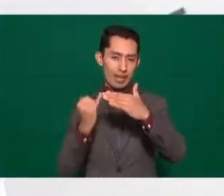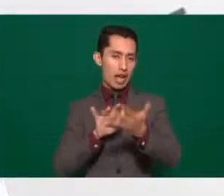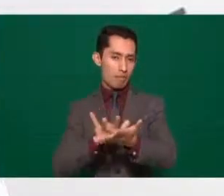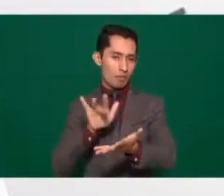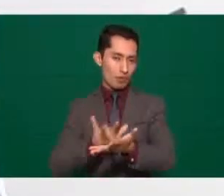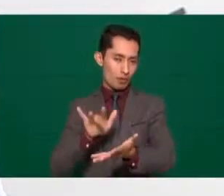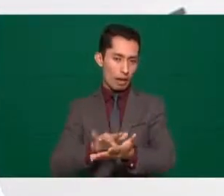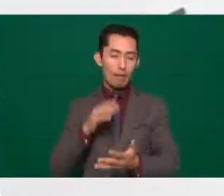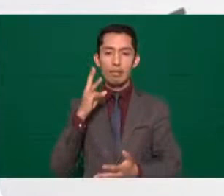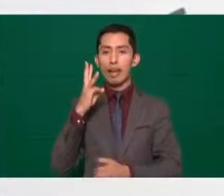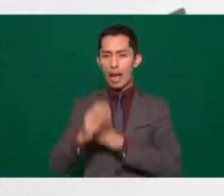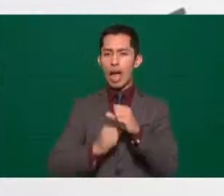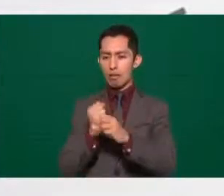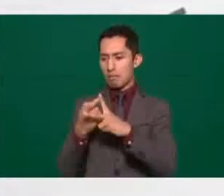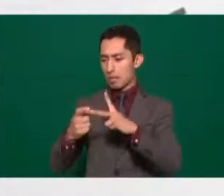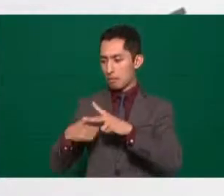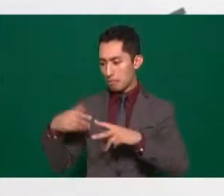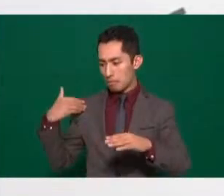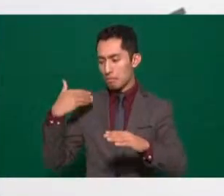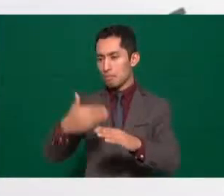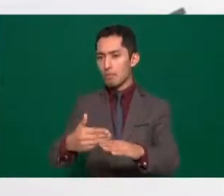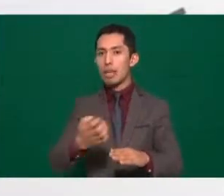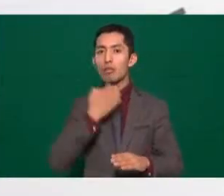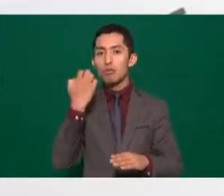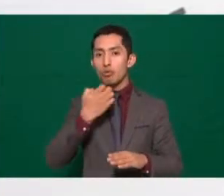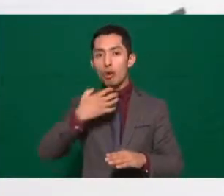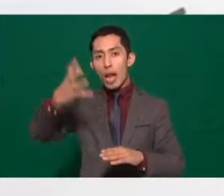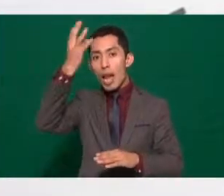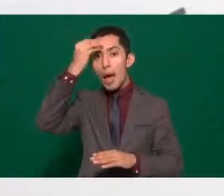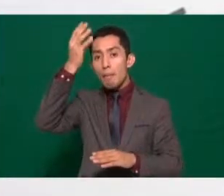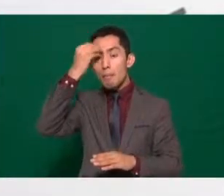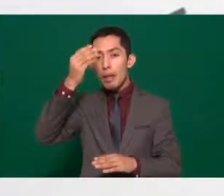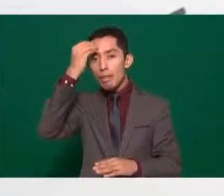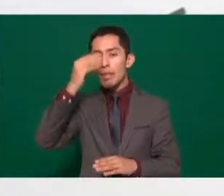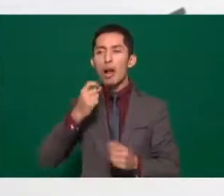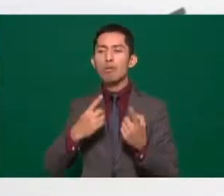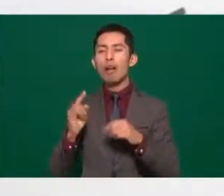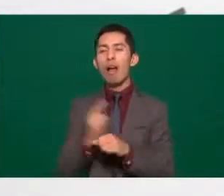inicio de la administración, el rezago educativo en Hidalgo pasó de